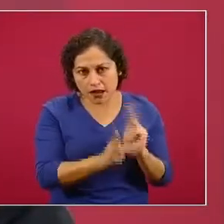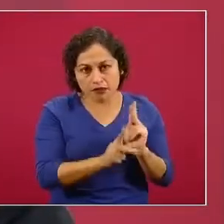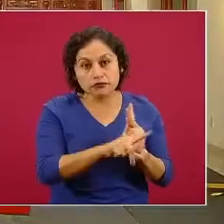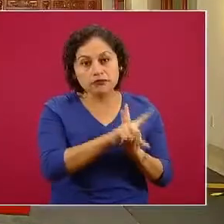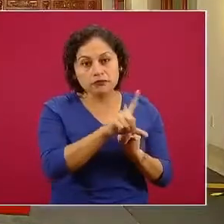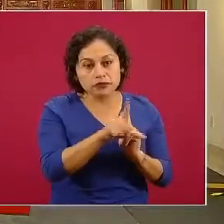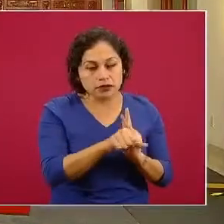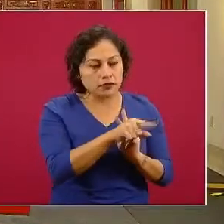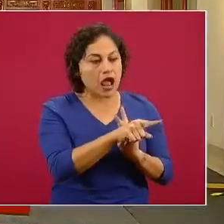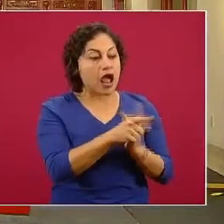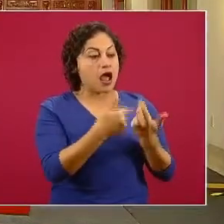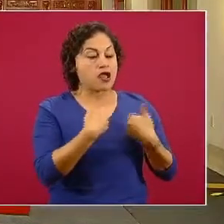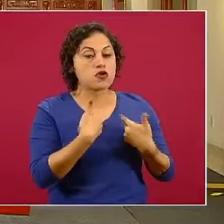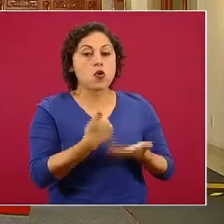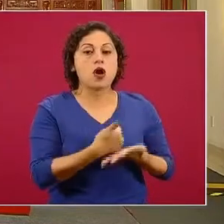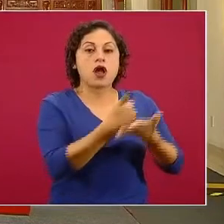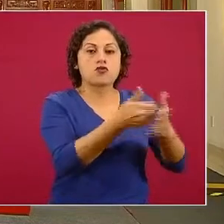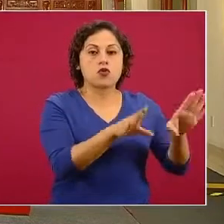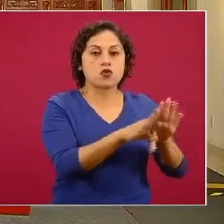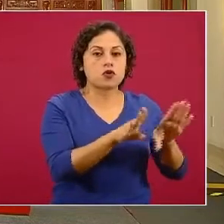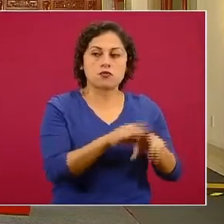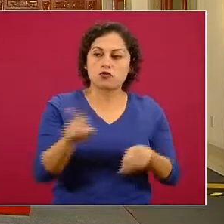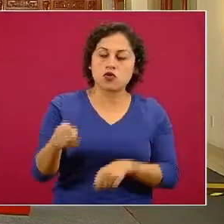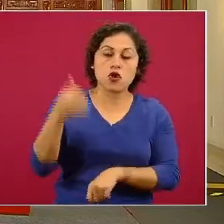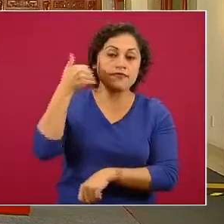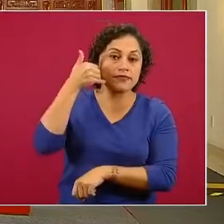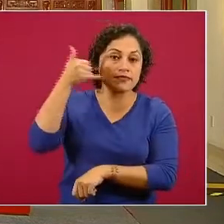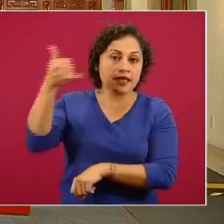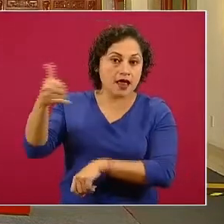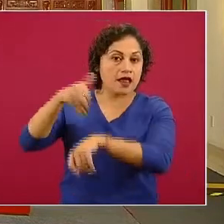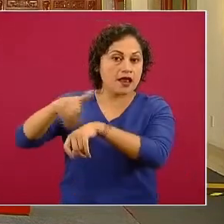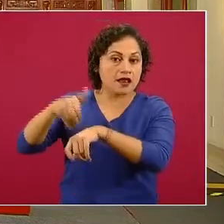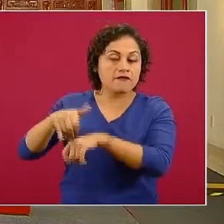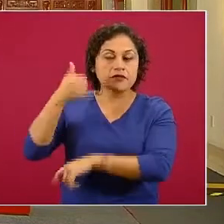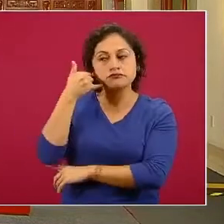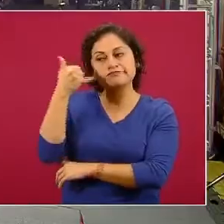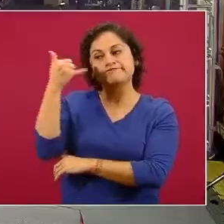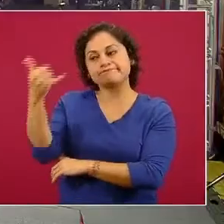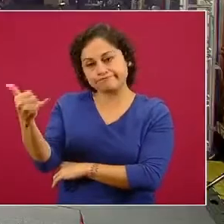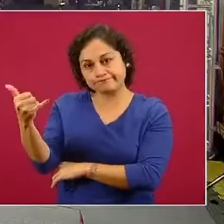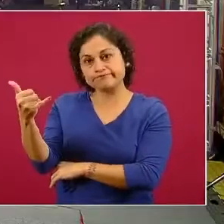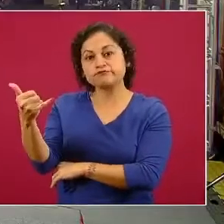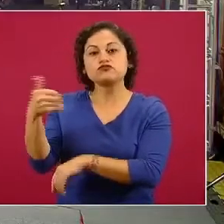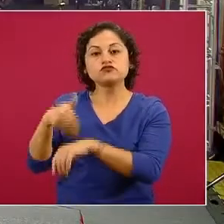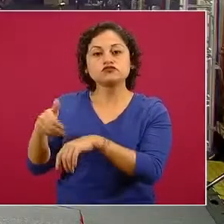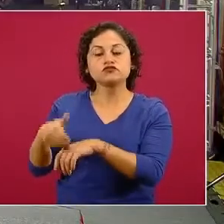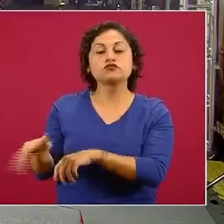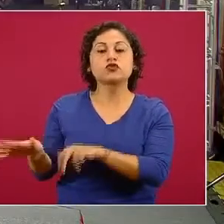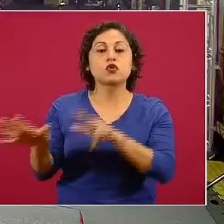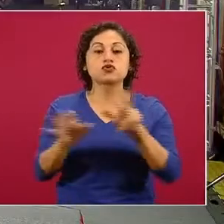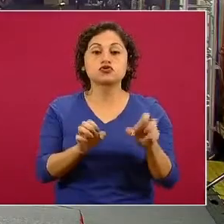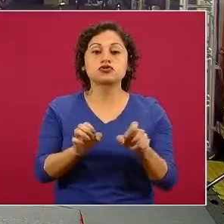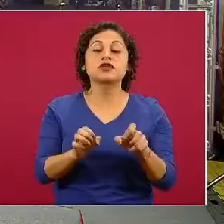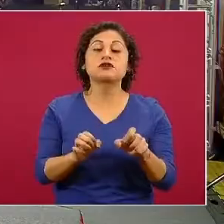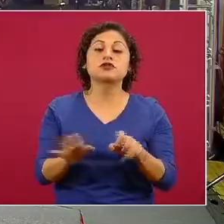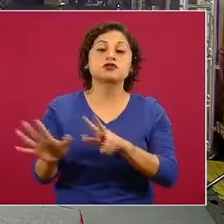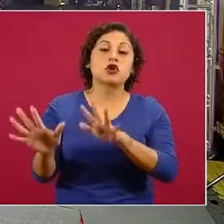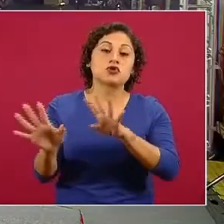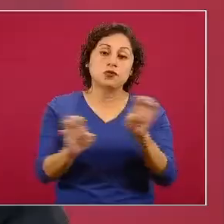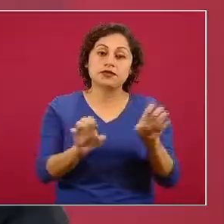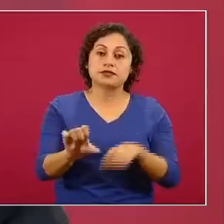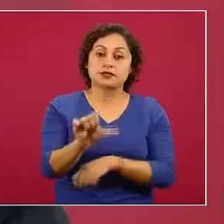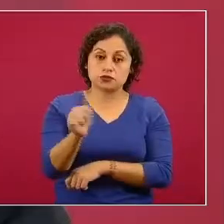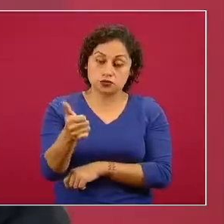de la línea de la vida, tomar el teléfono, hacer una llamada al 800-911-2000 y